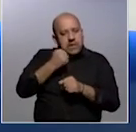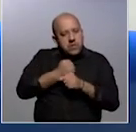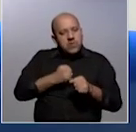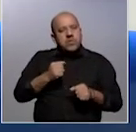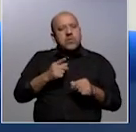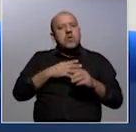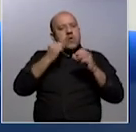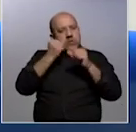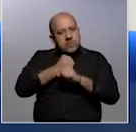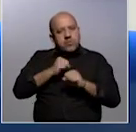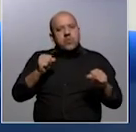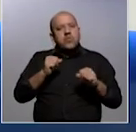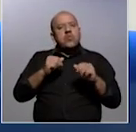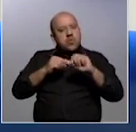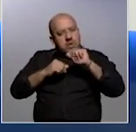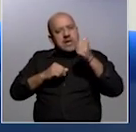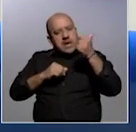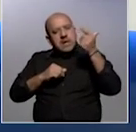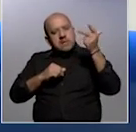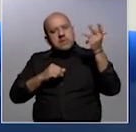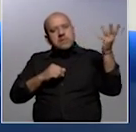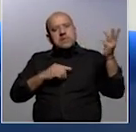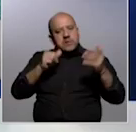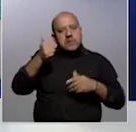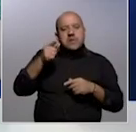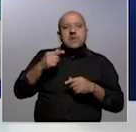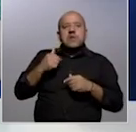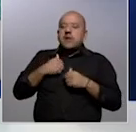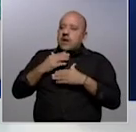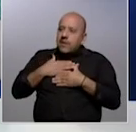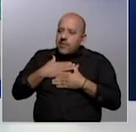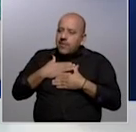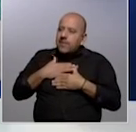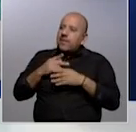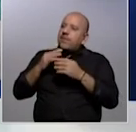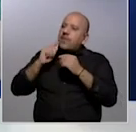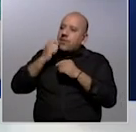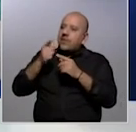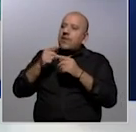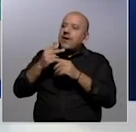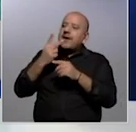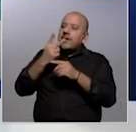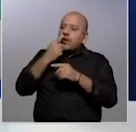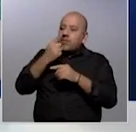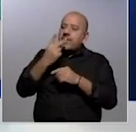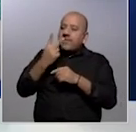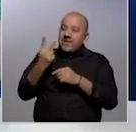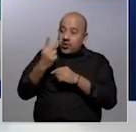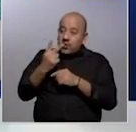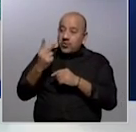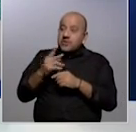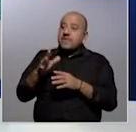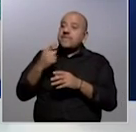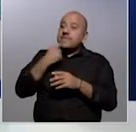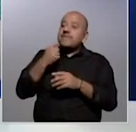logrado de la institución el consejo directivo me encantaría que eso me le preguntaras en el 2022 creo que todavía